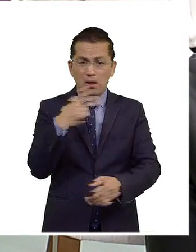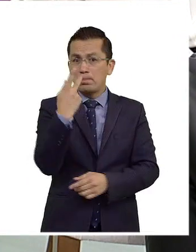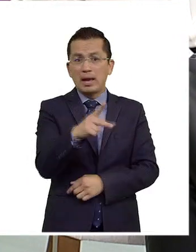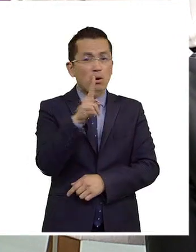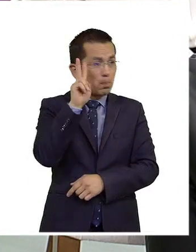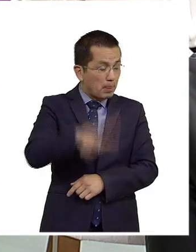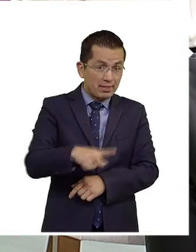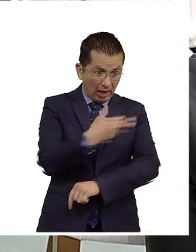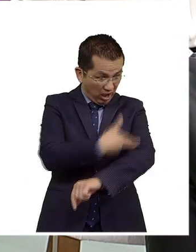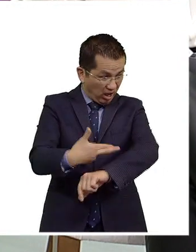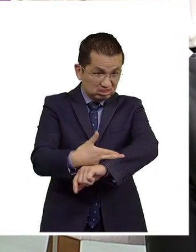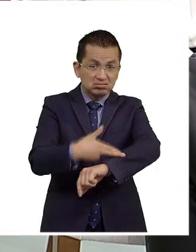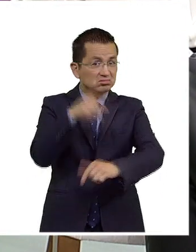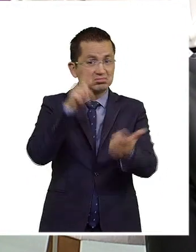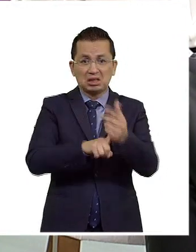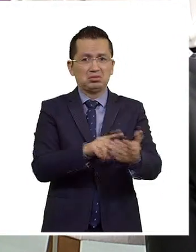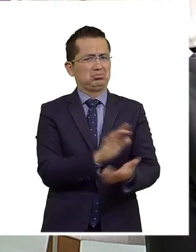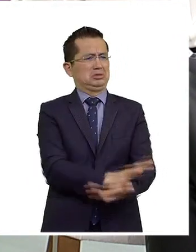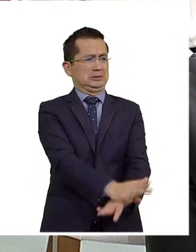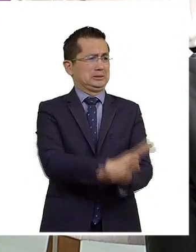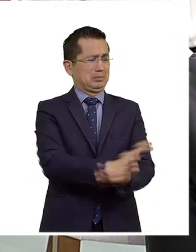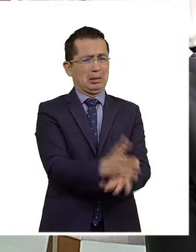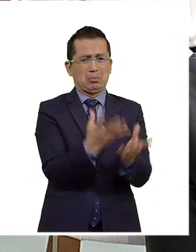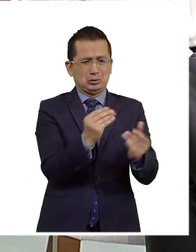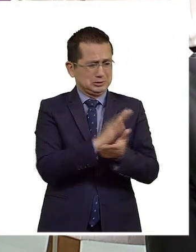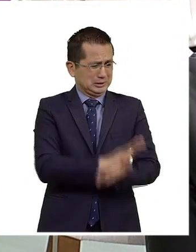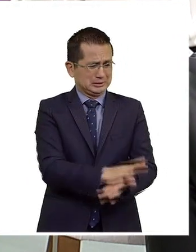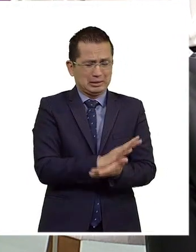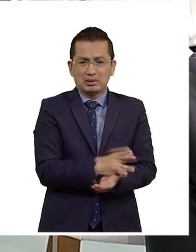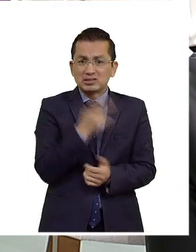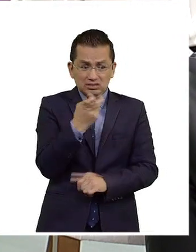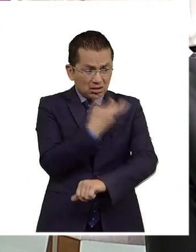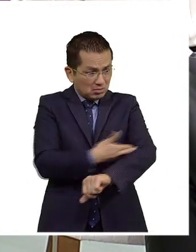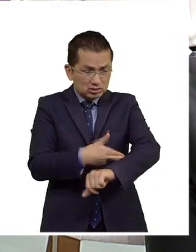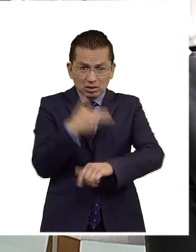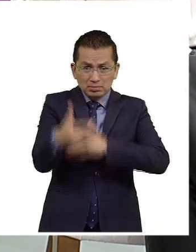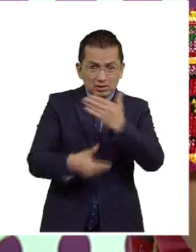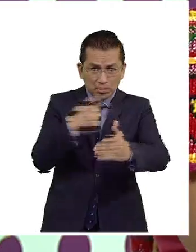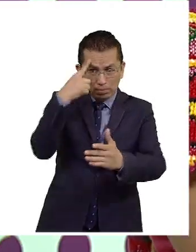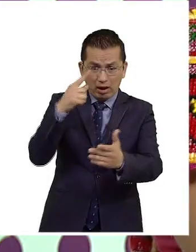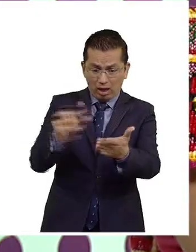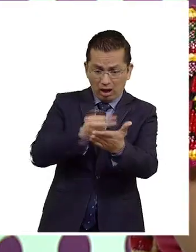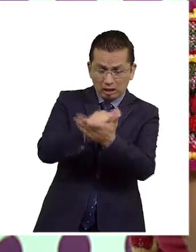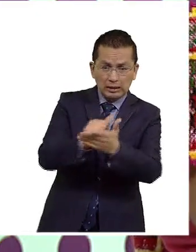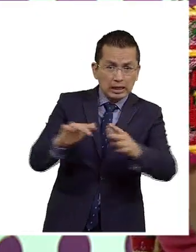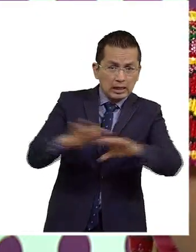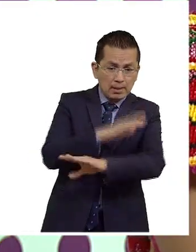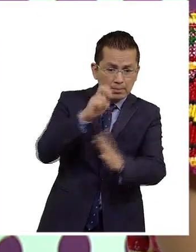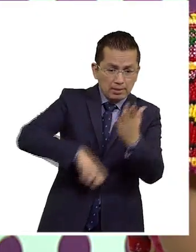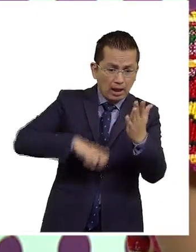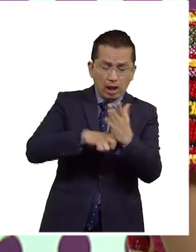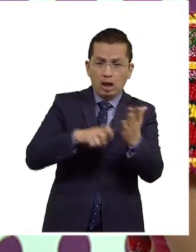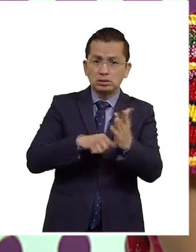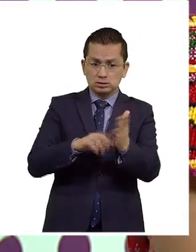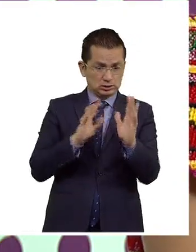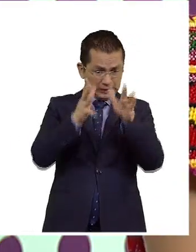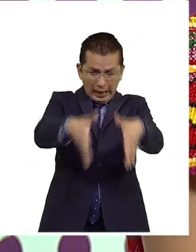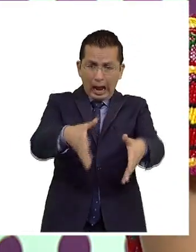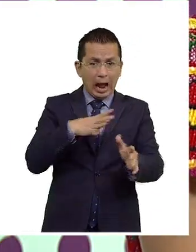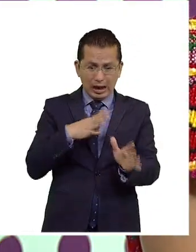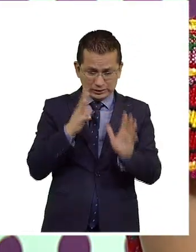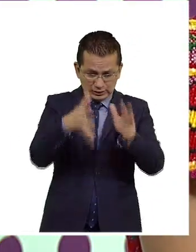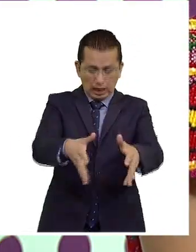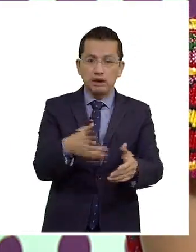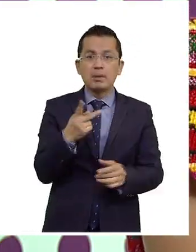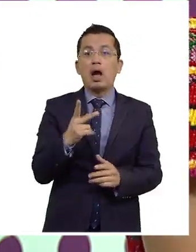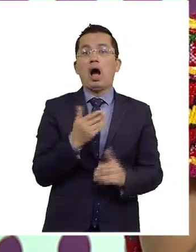discriminación institucionalizada, si ya está este procedimiento, no es nuevo, no es que ahora se le vaya a permitir a